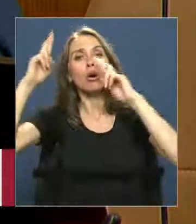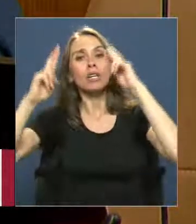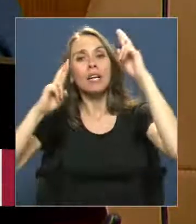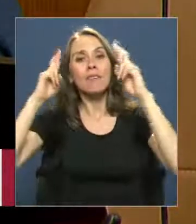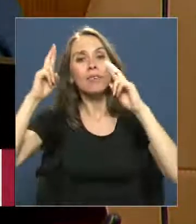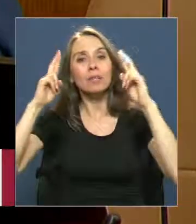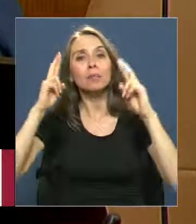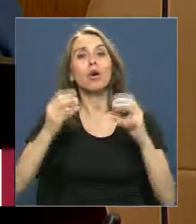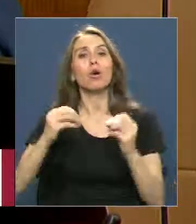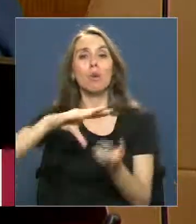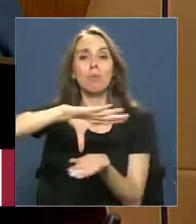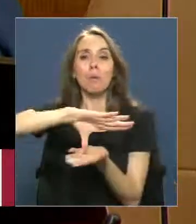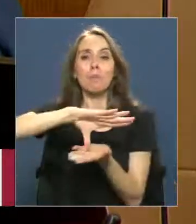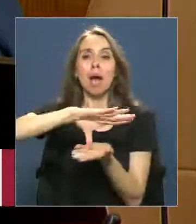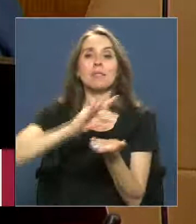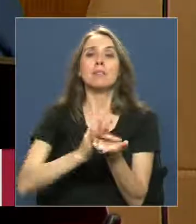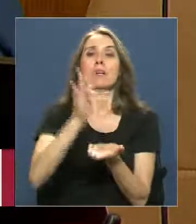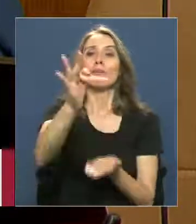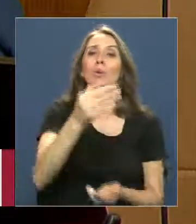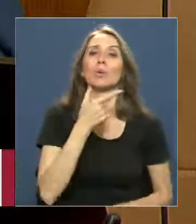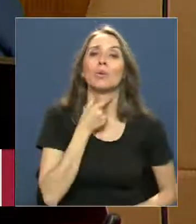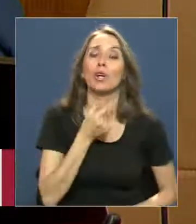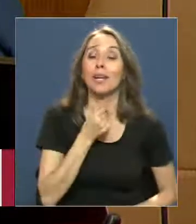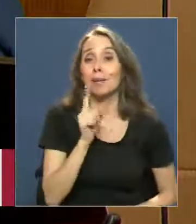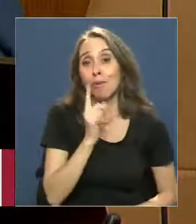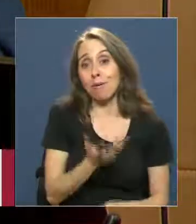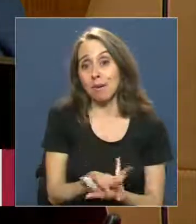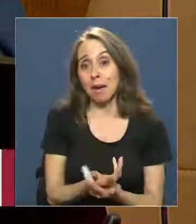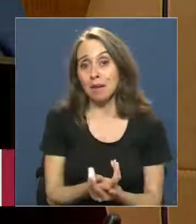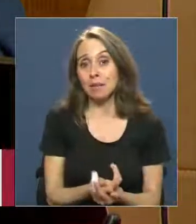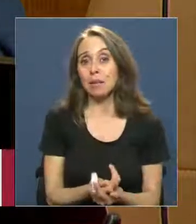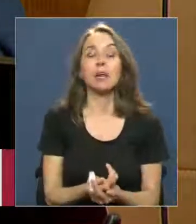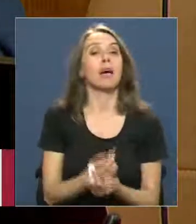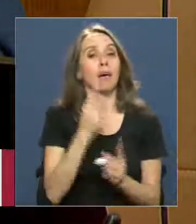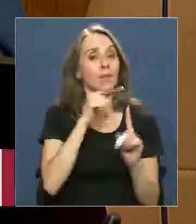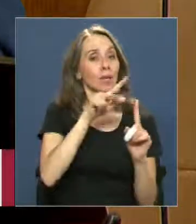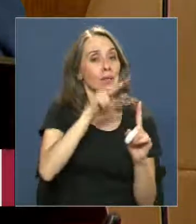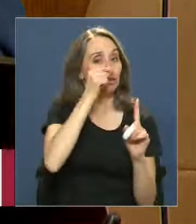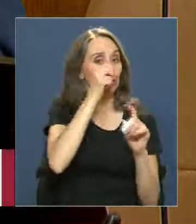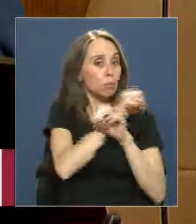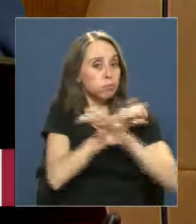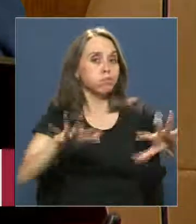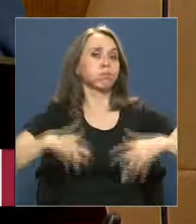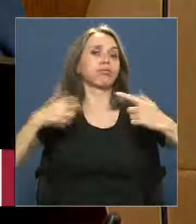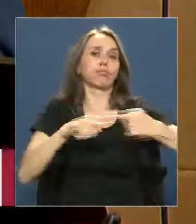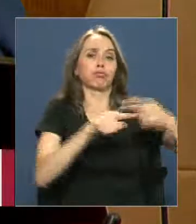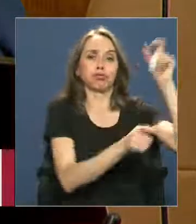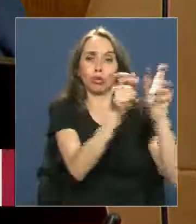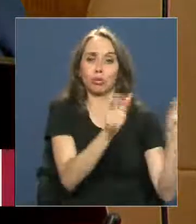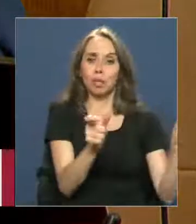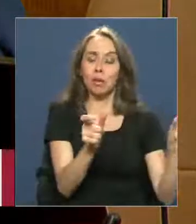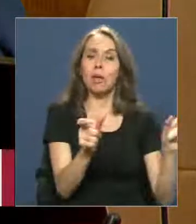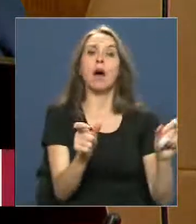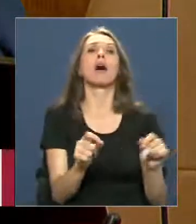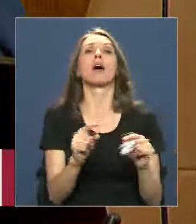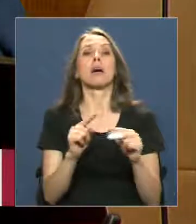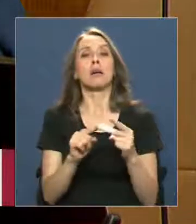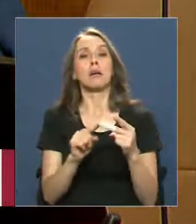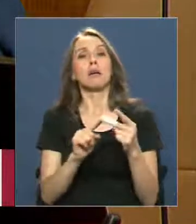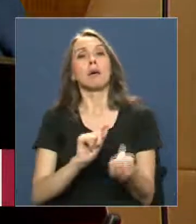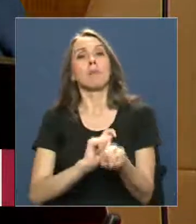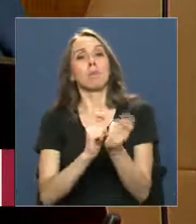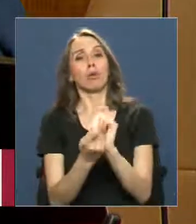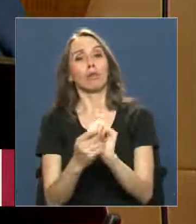al tipo de país que queremos, a propósito tanto del estallido social, tanto de la reforma